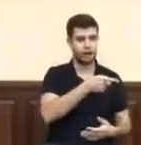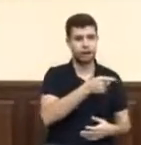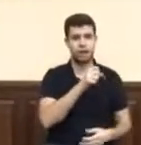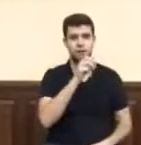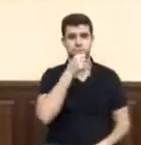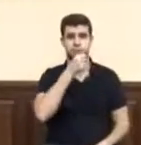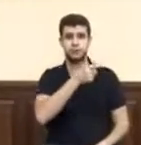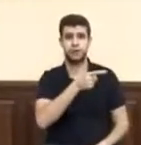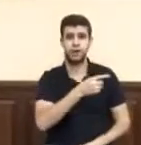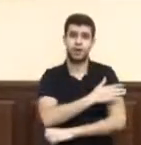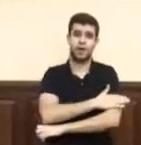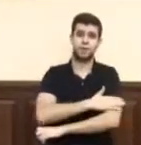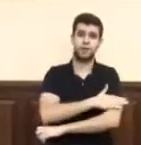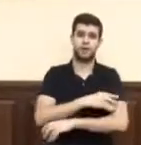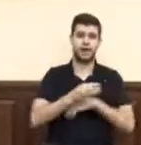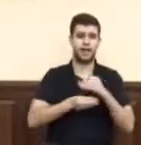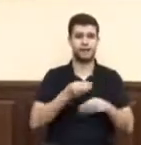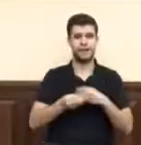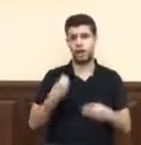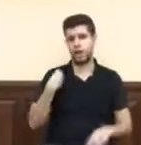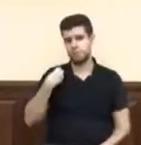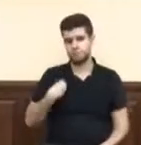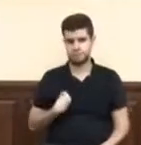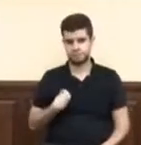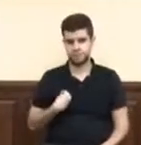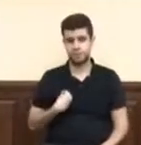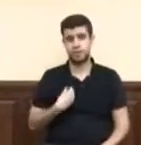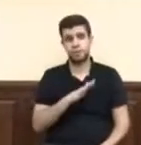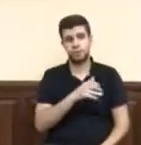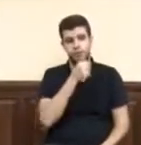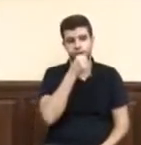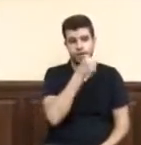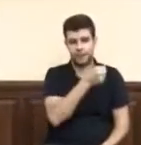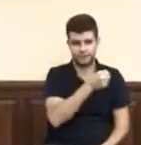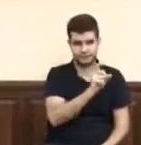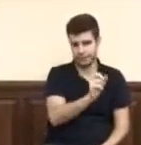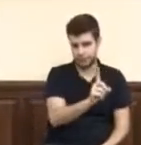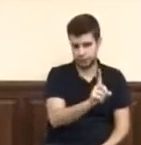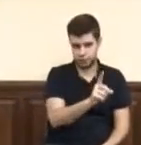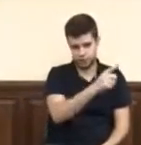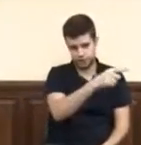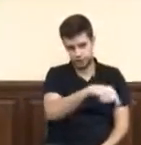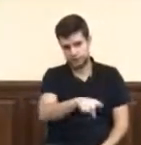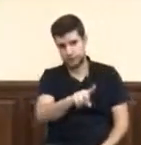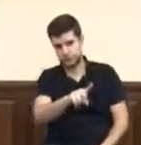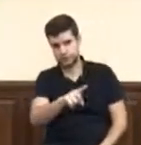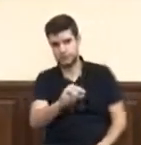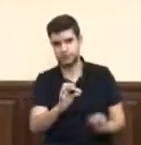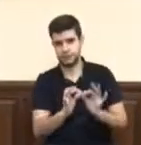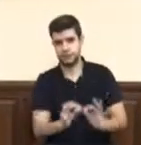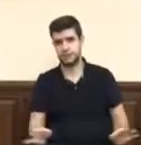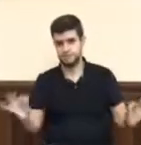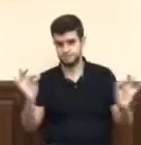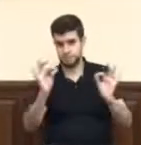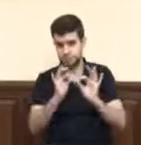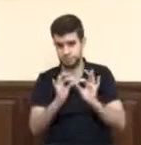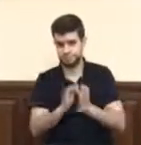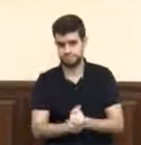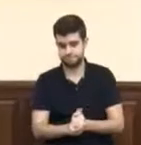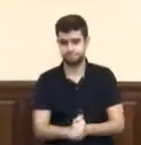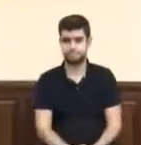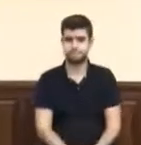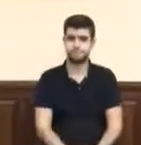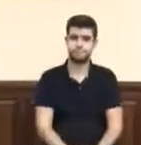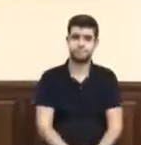hacen exactamente lo mismo. Bueno, en este caso no es el Partido Socialista, es la portavoz